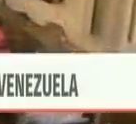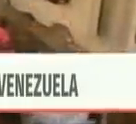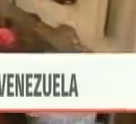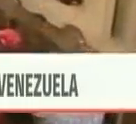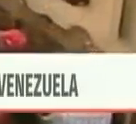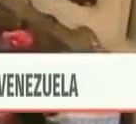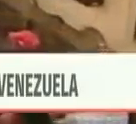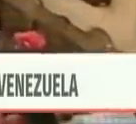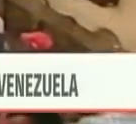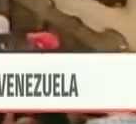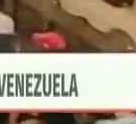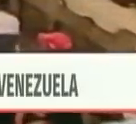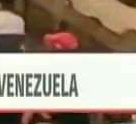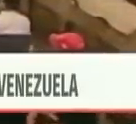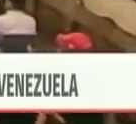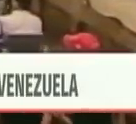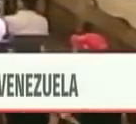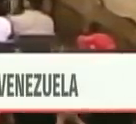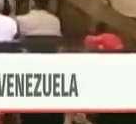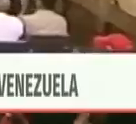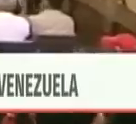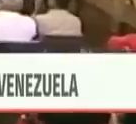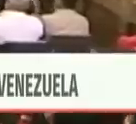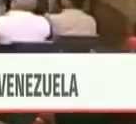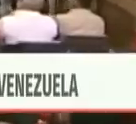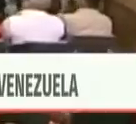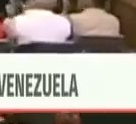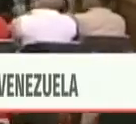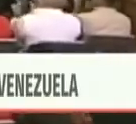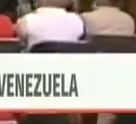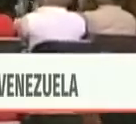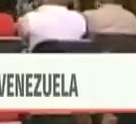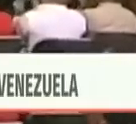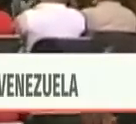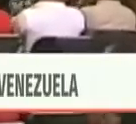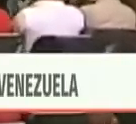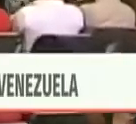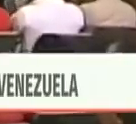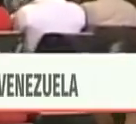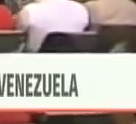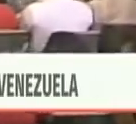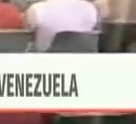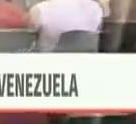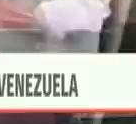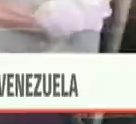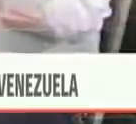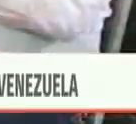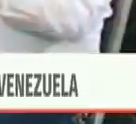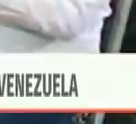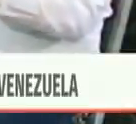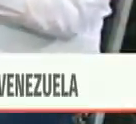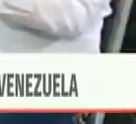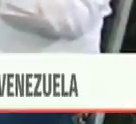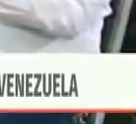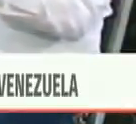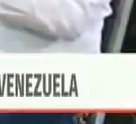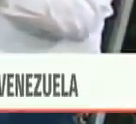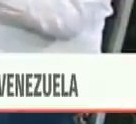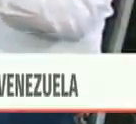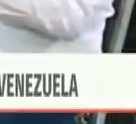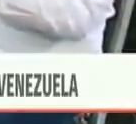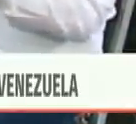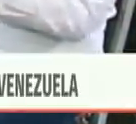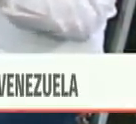de Caracas, de Conviasa, de Bolipuertos y de todas